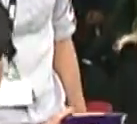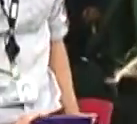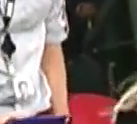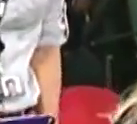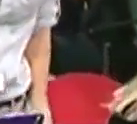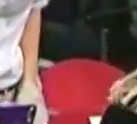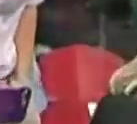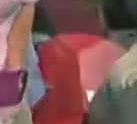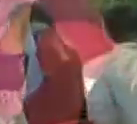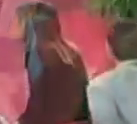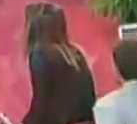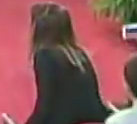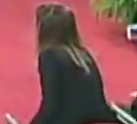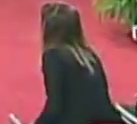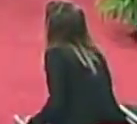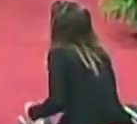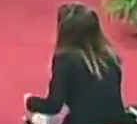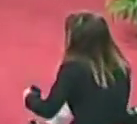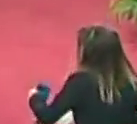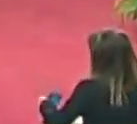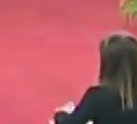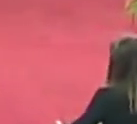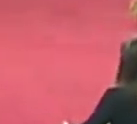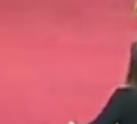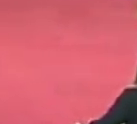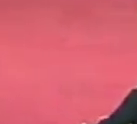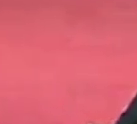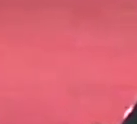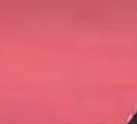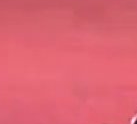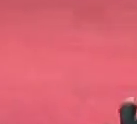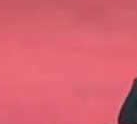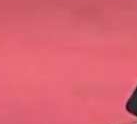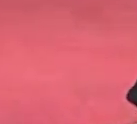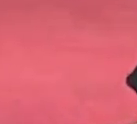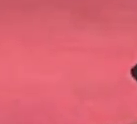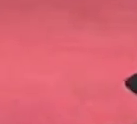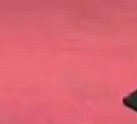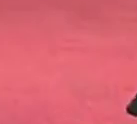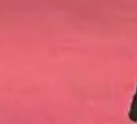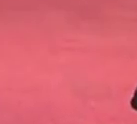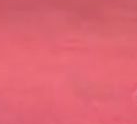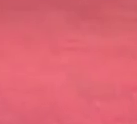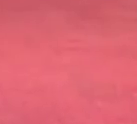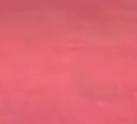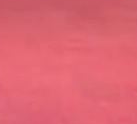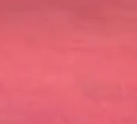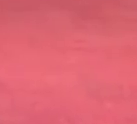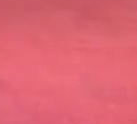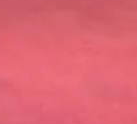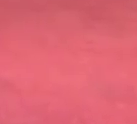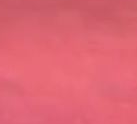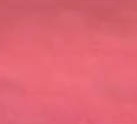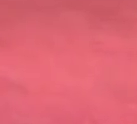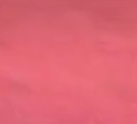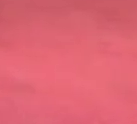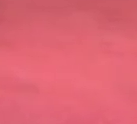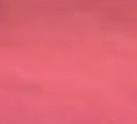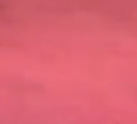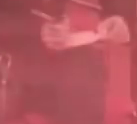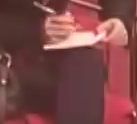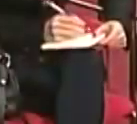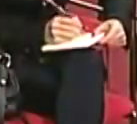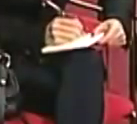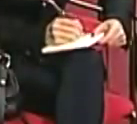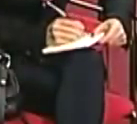República, Nicolás Maduro Moros. Buenos mediodías en Venezuela a todos y